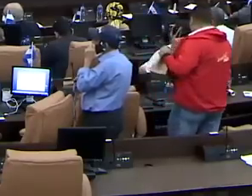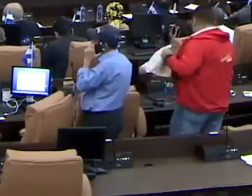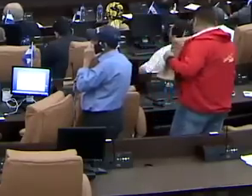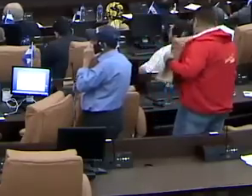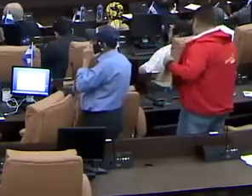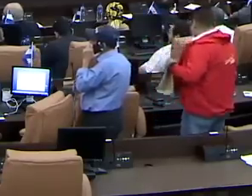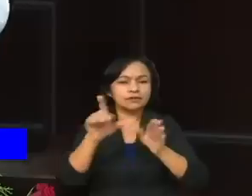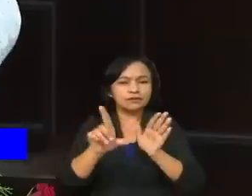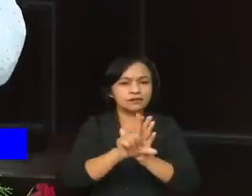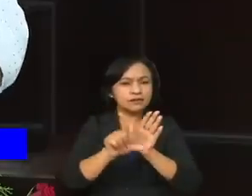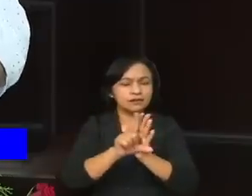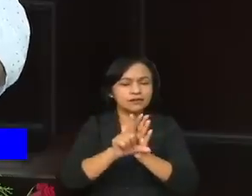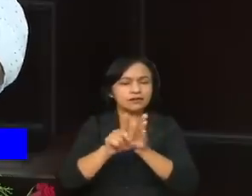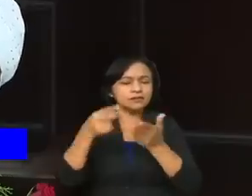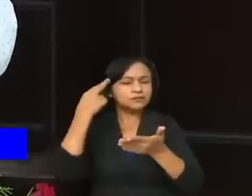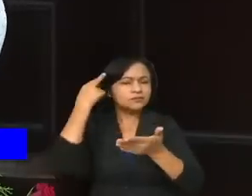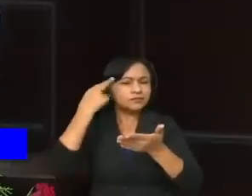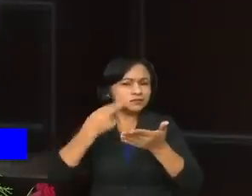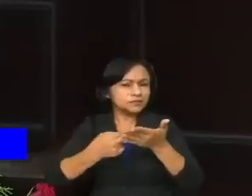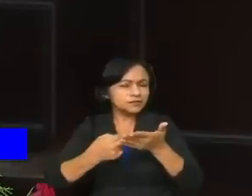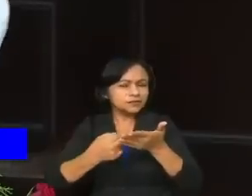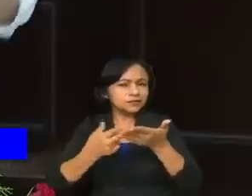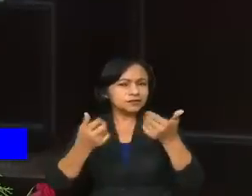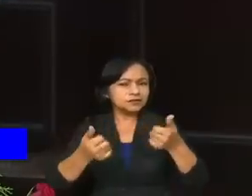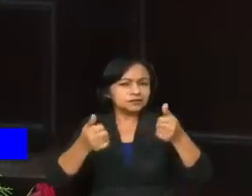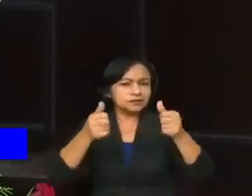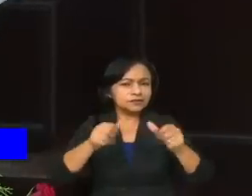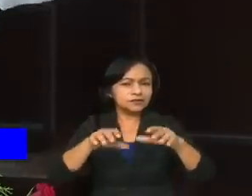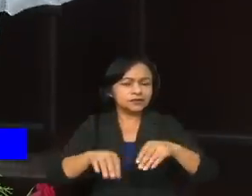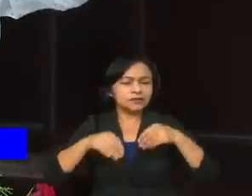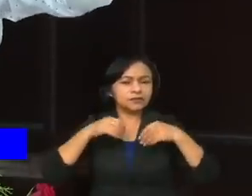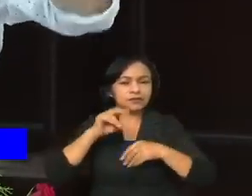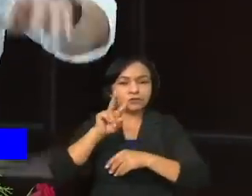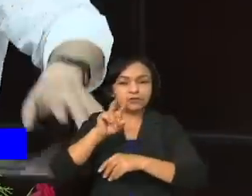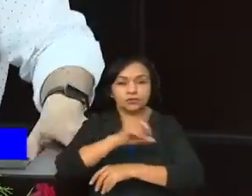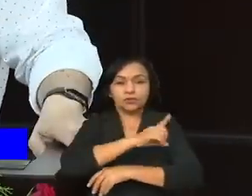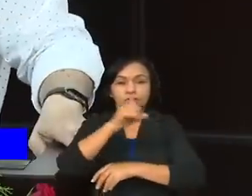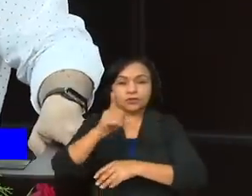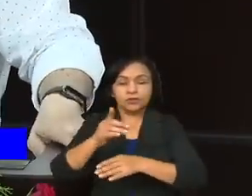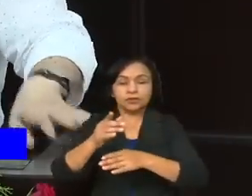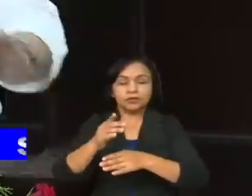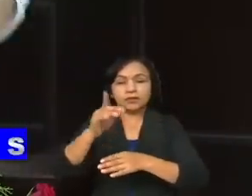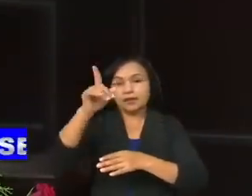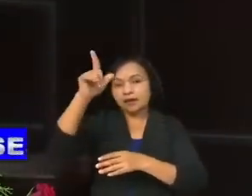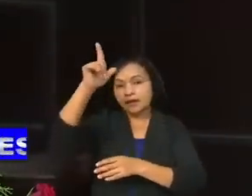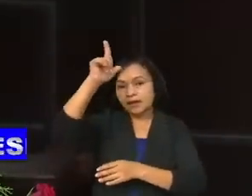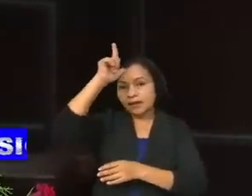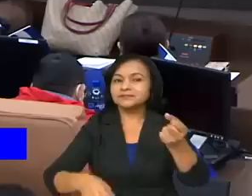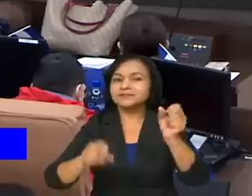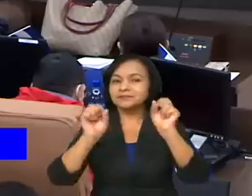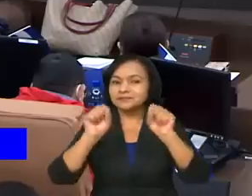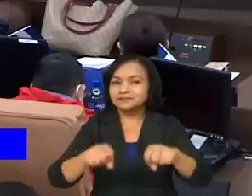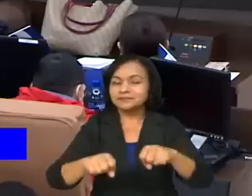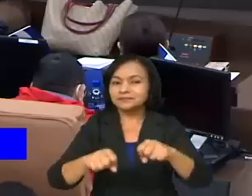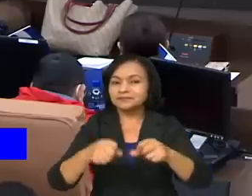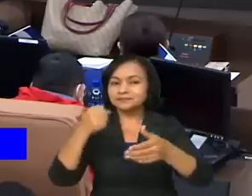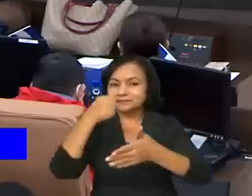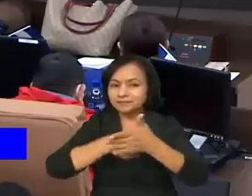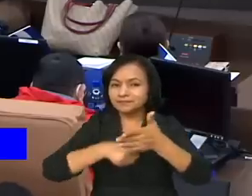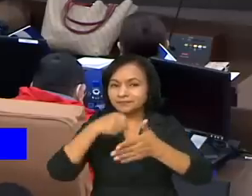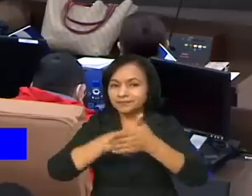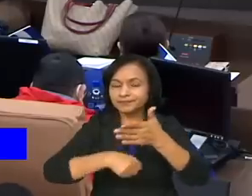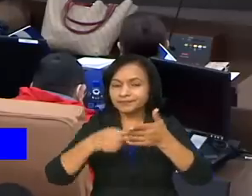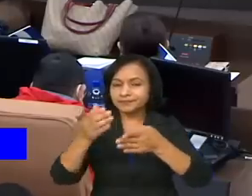próximo año. En cambio, el presidente del Parlamento, Gustavo Porras, atacó en su discurso a la oposición y amenazó que